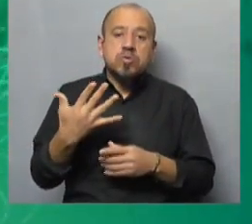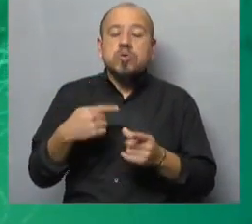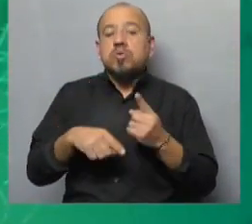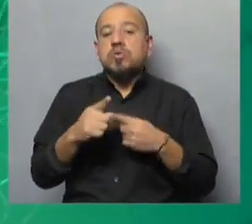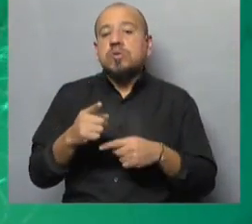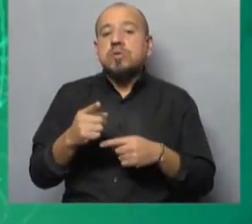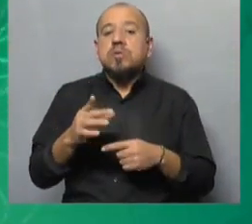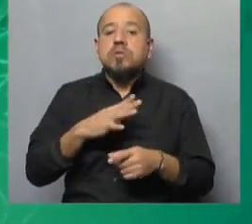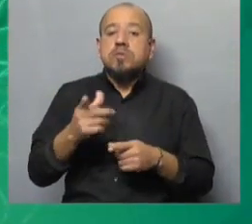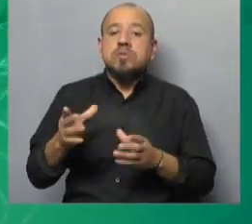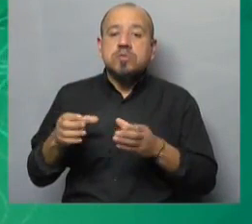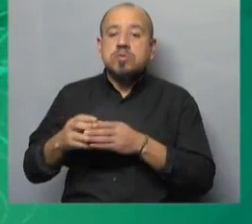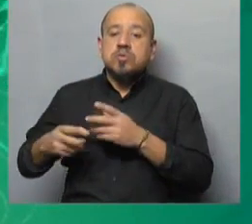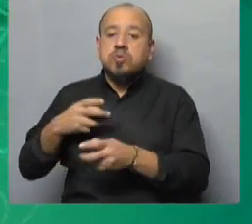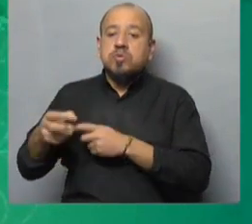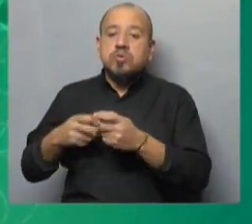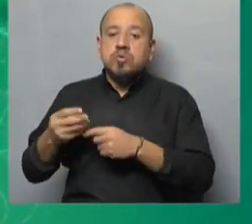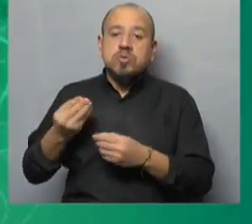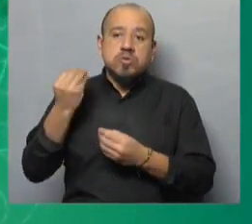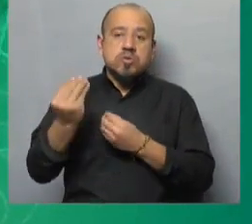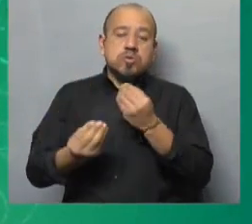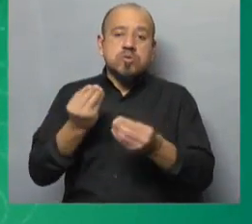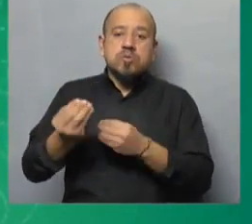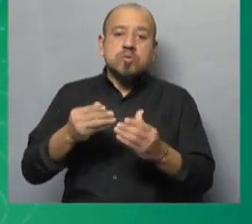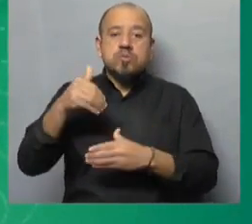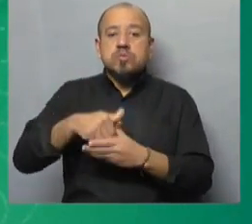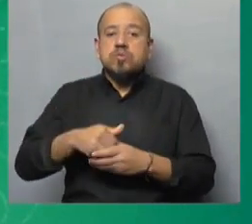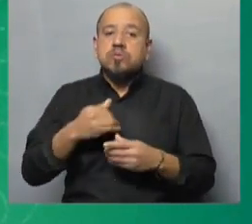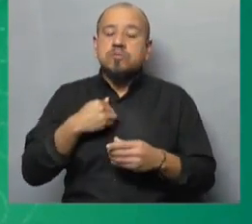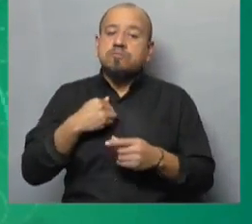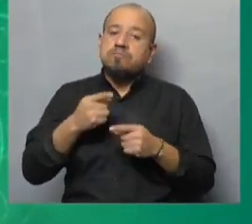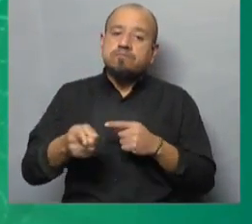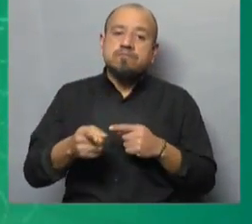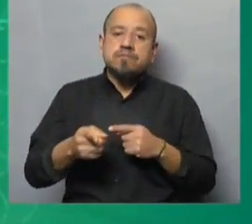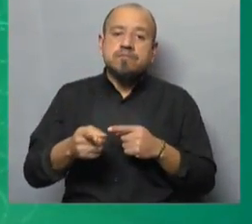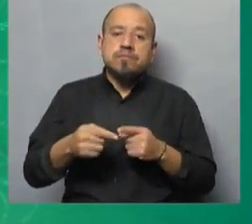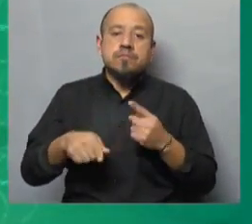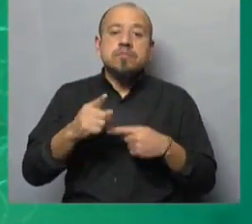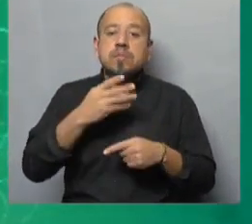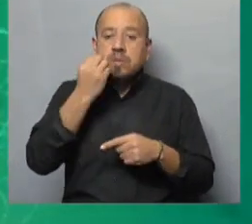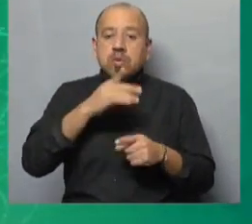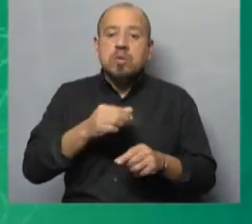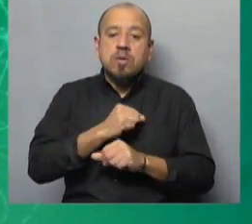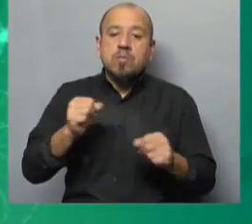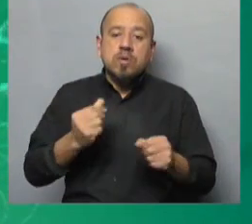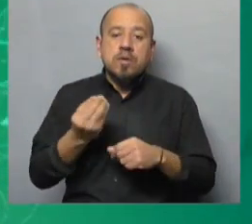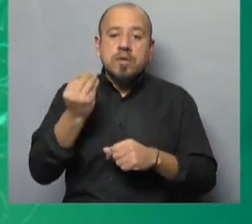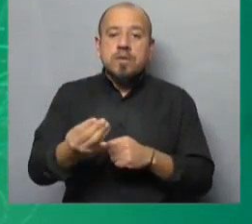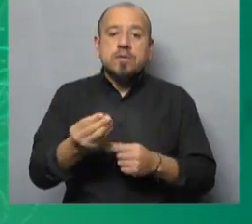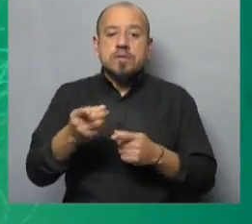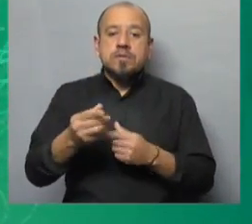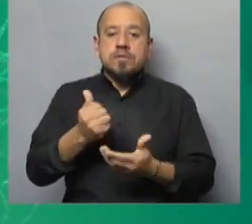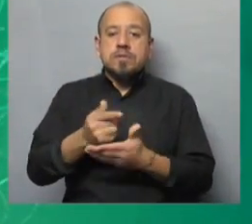obligó también a la coalición a votar candidatos que entendían de que eran los mejores para poder ocupar ese